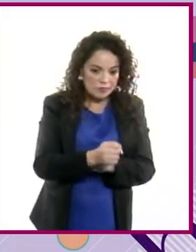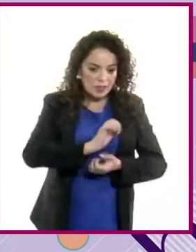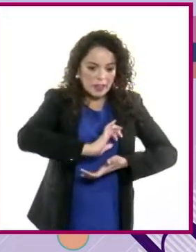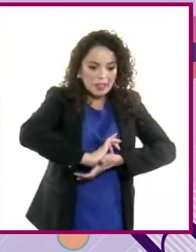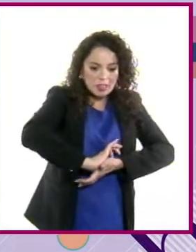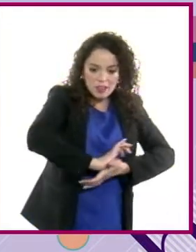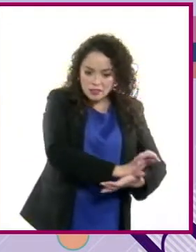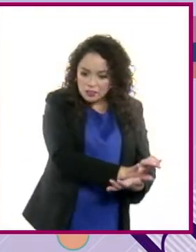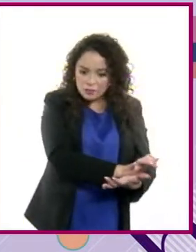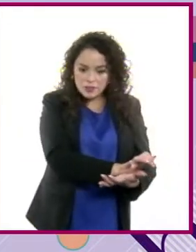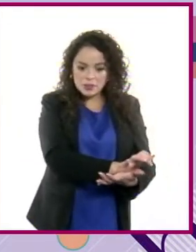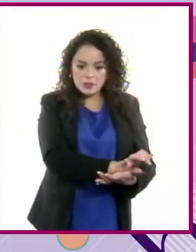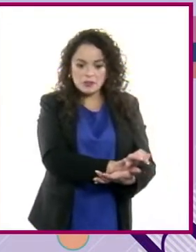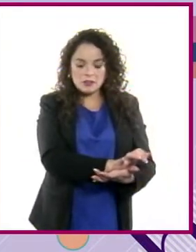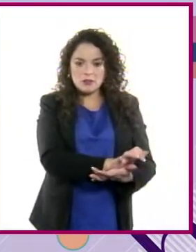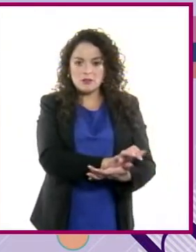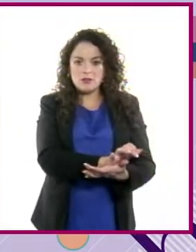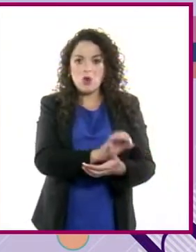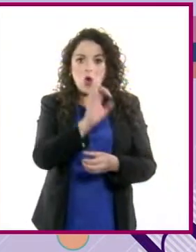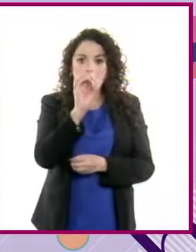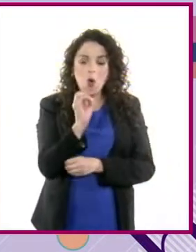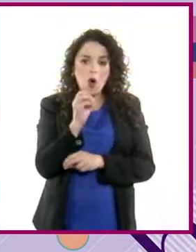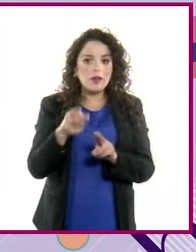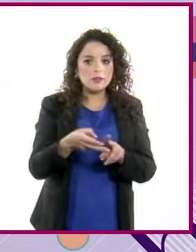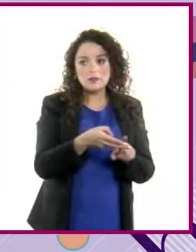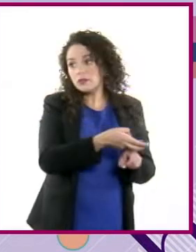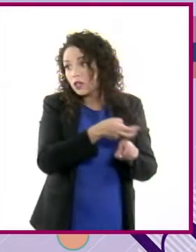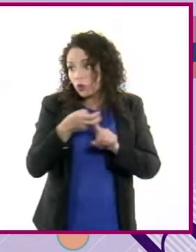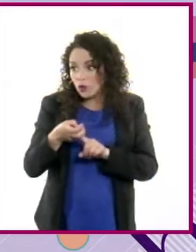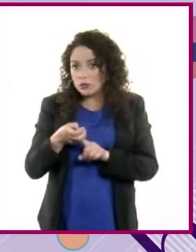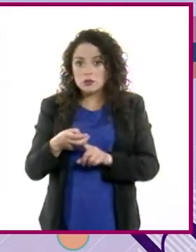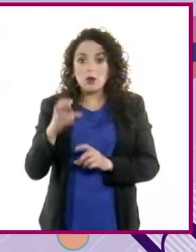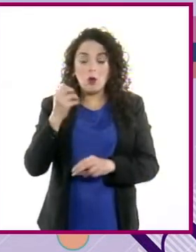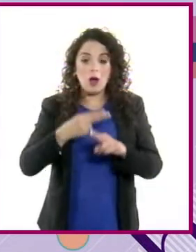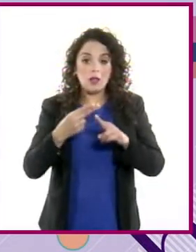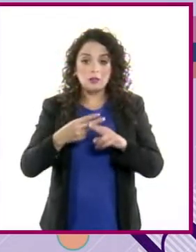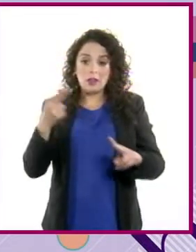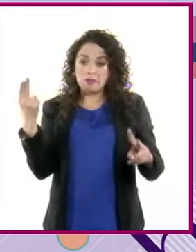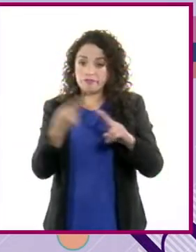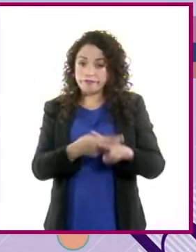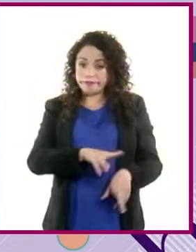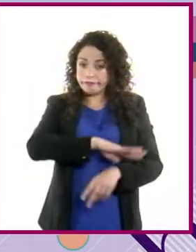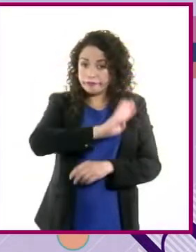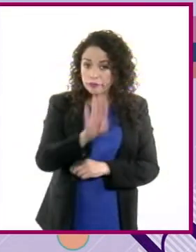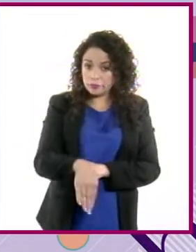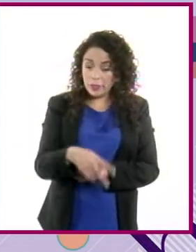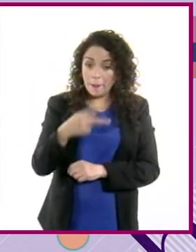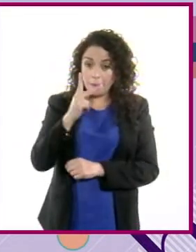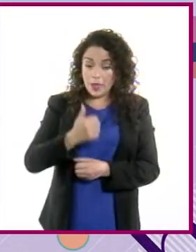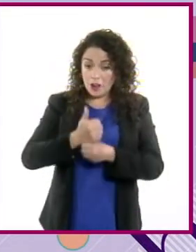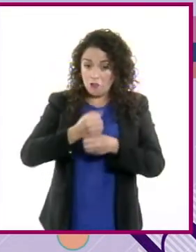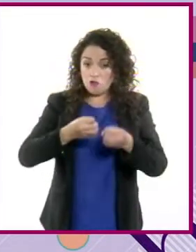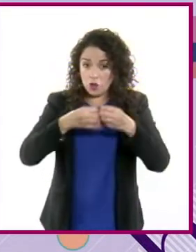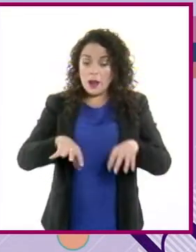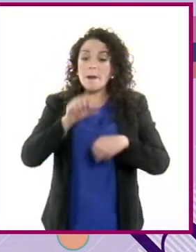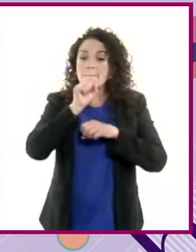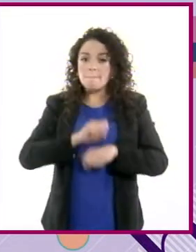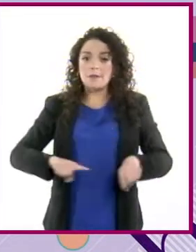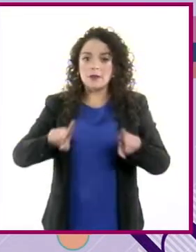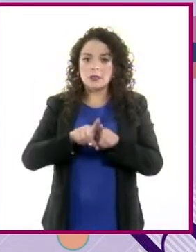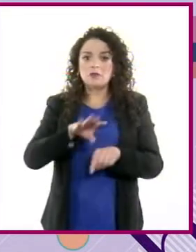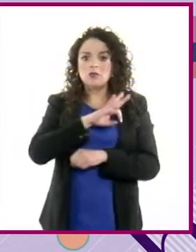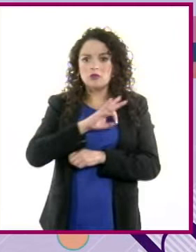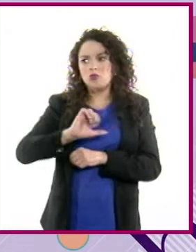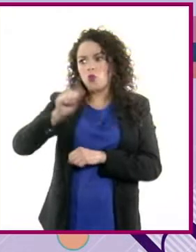discriminación, privación de la libertad y la muerte. Pero la violencia también puede presentarse de formas